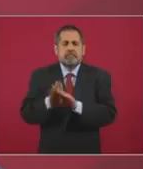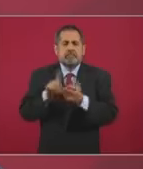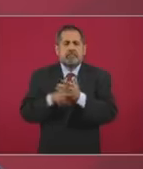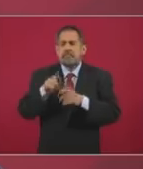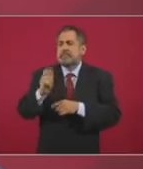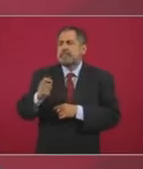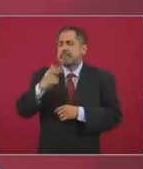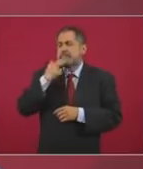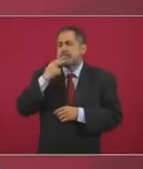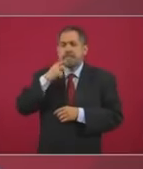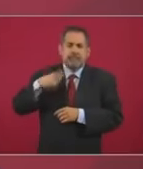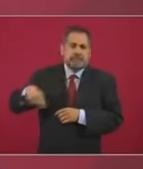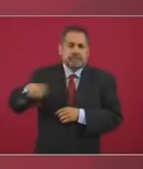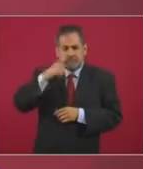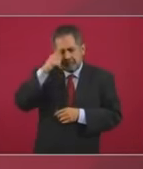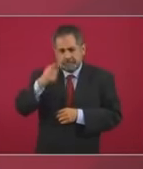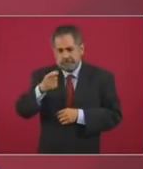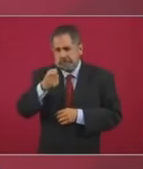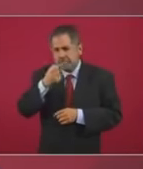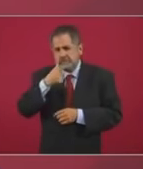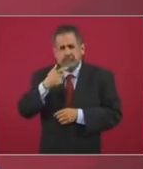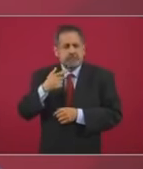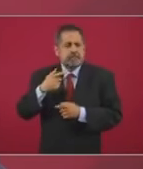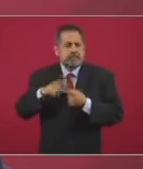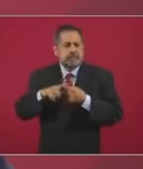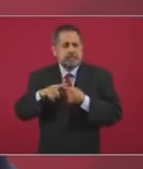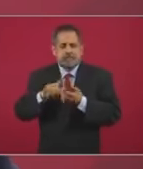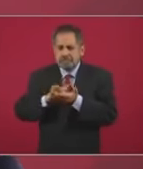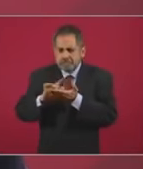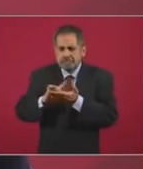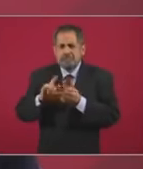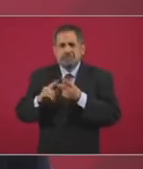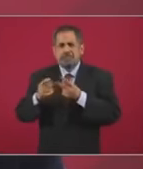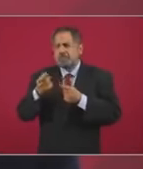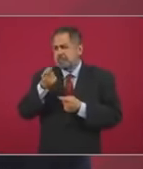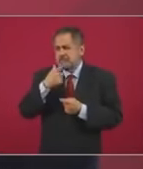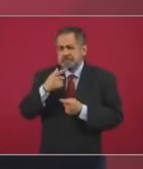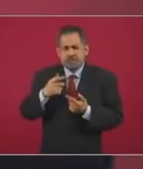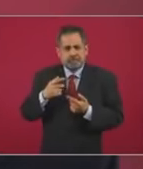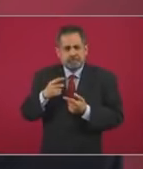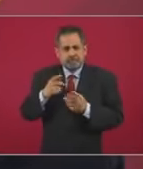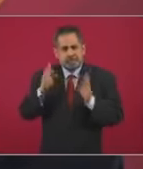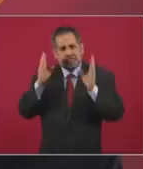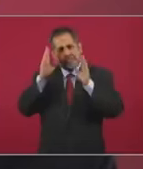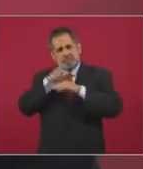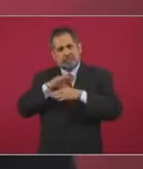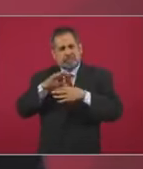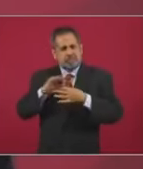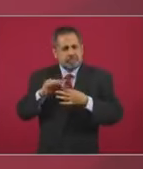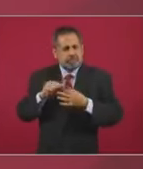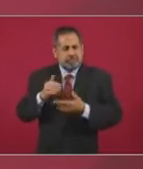sobre el uso medicinal, el uso